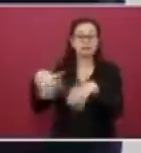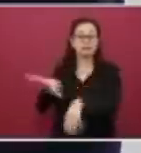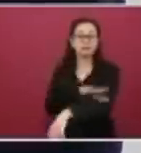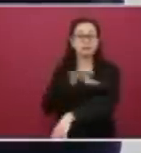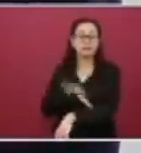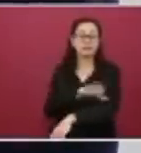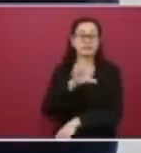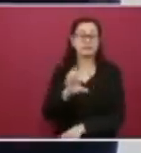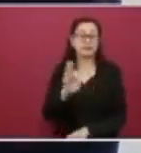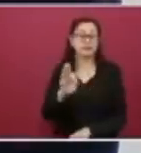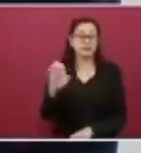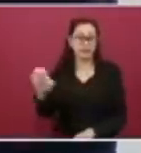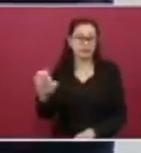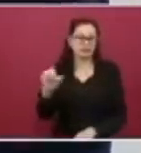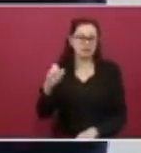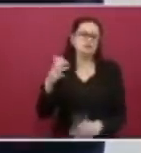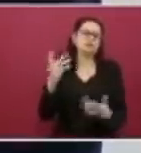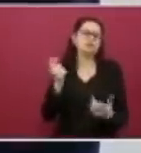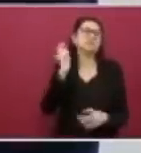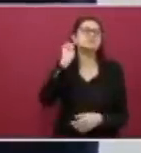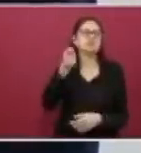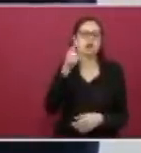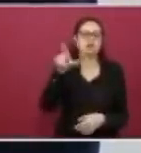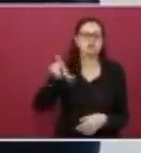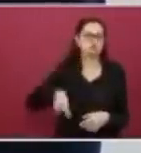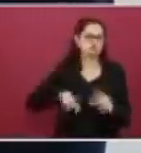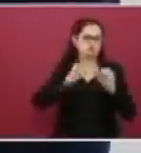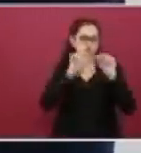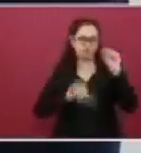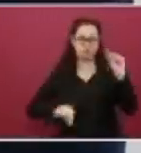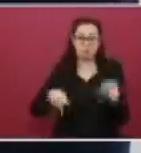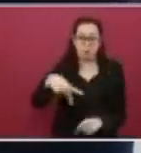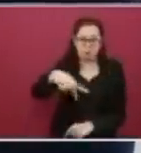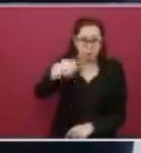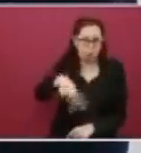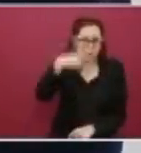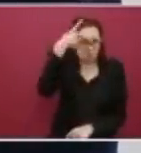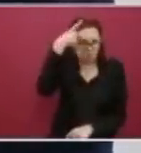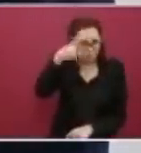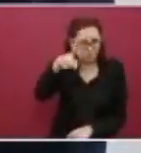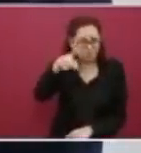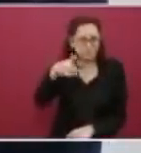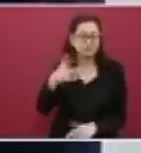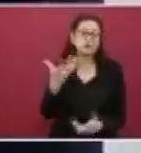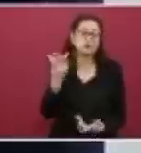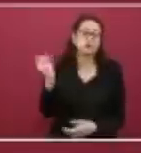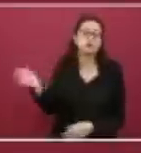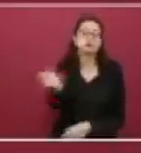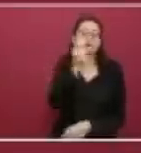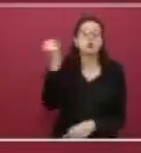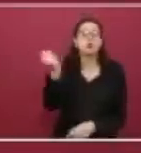es de la nación y digo afortunadamente porque él